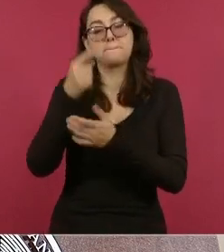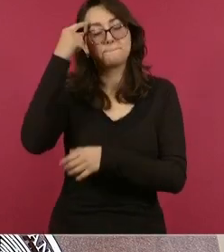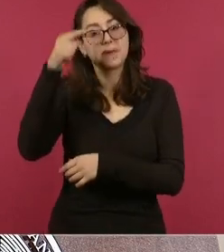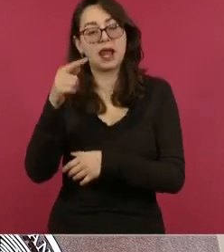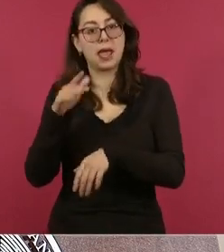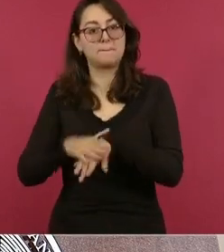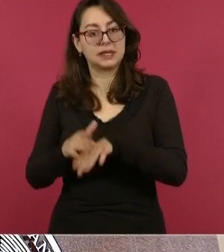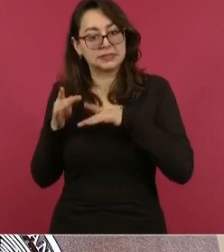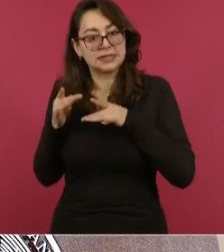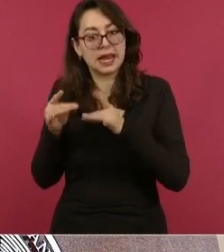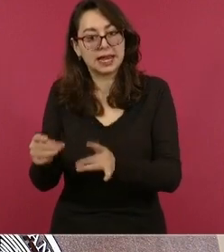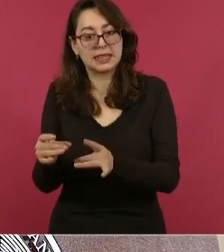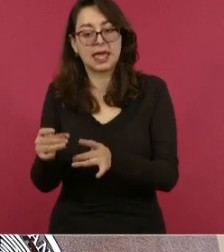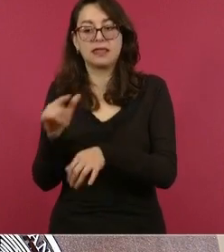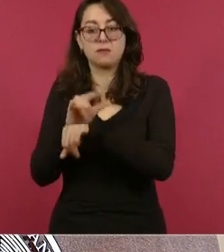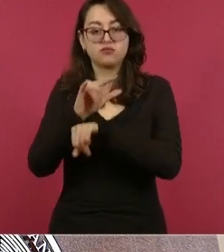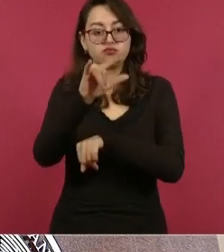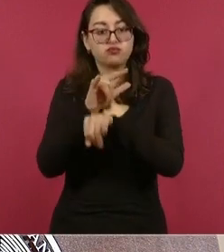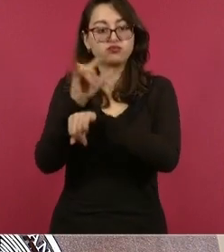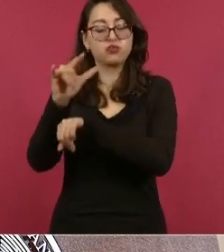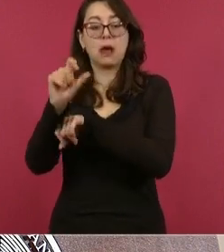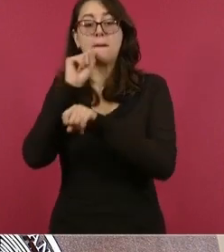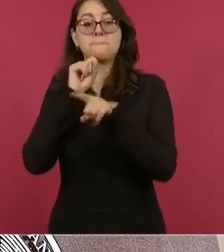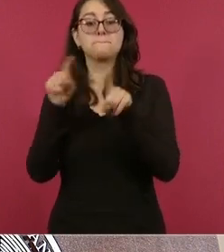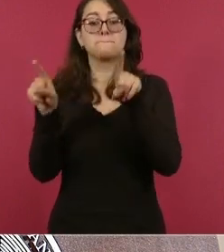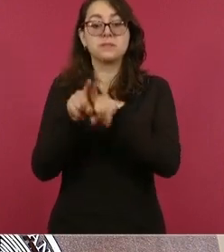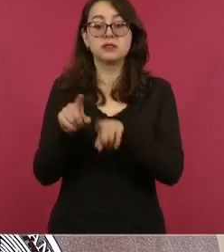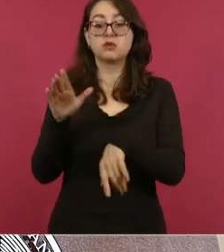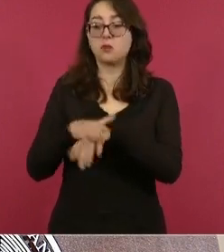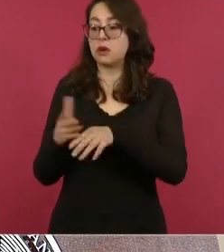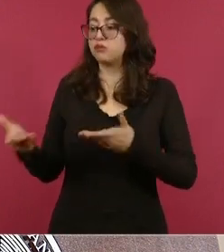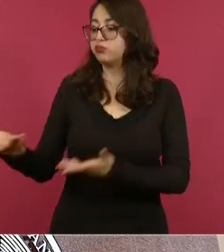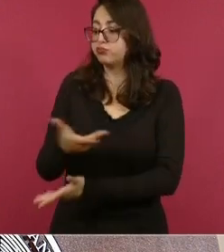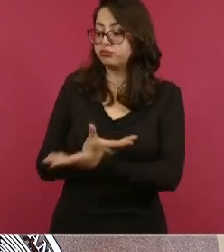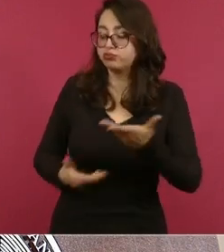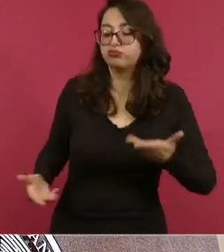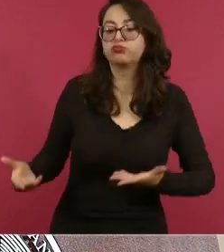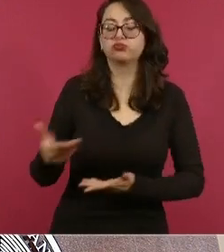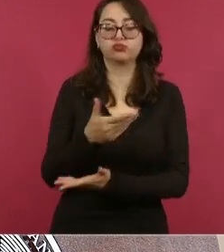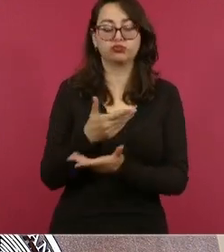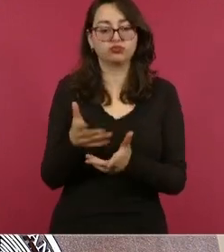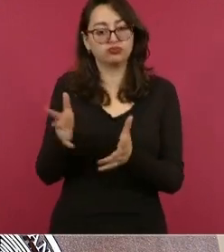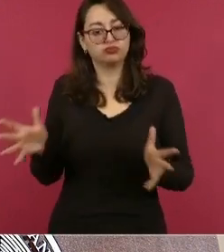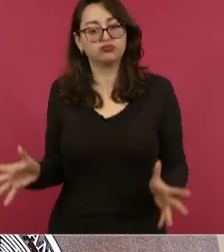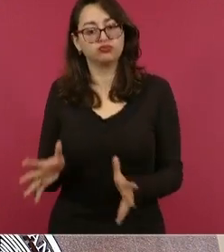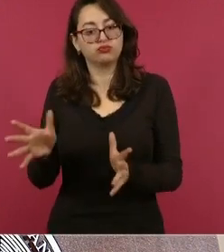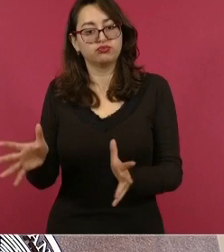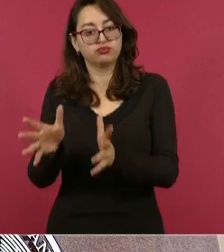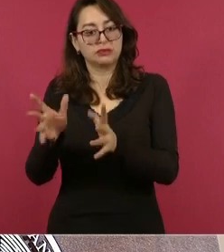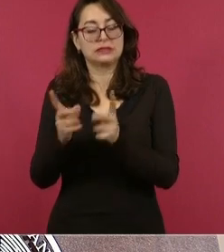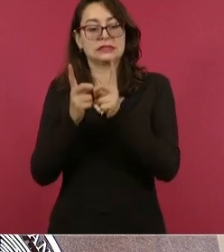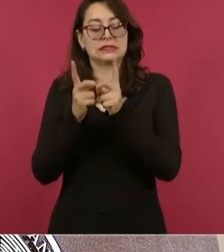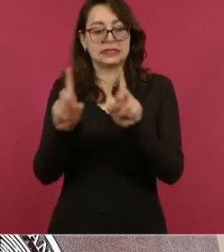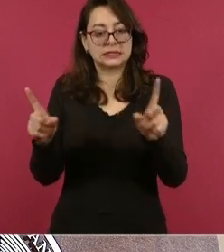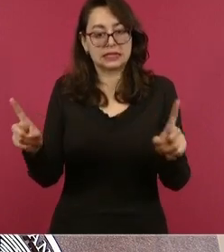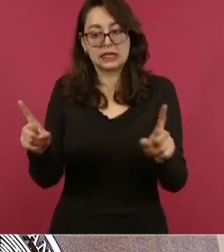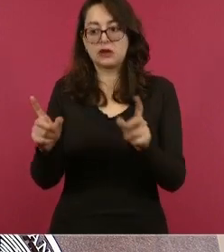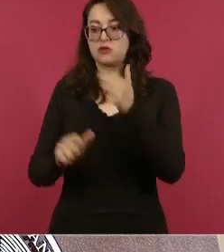impulsar la conectividad en el mercado donde existe demanda, lo que representará un motor de crecimiento, desarrollo